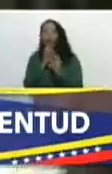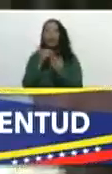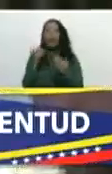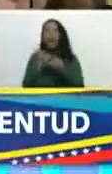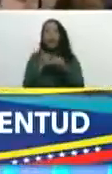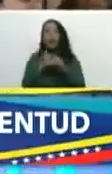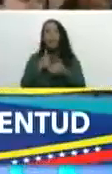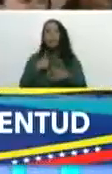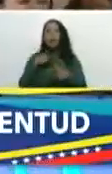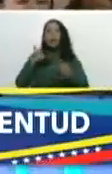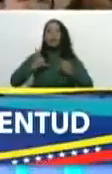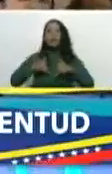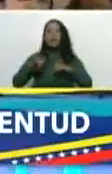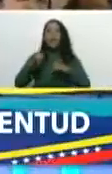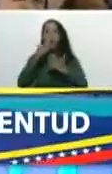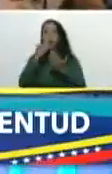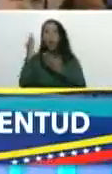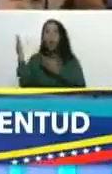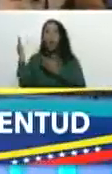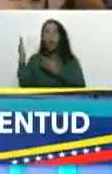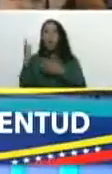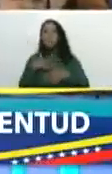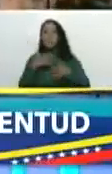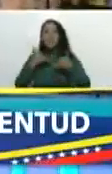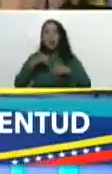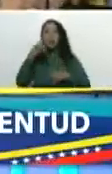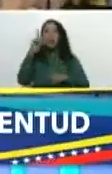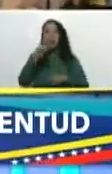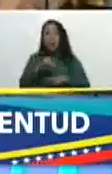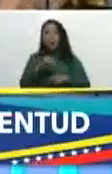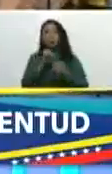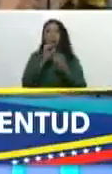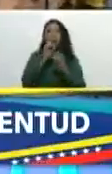hijo, Nicolás Ernesto. Nicolás Ernesto es flautista también. Sí.